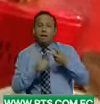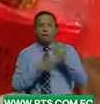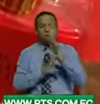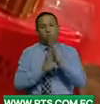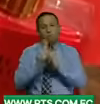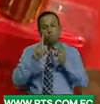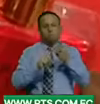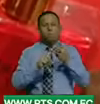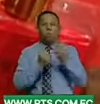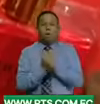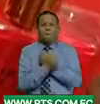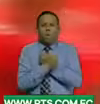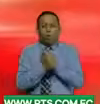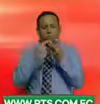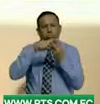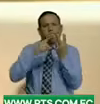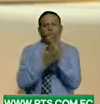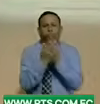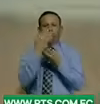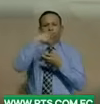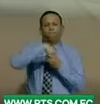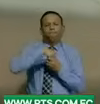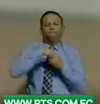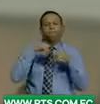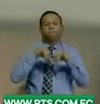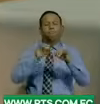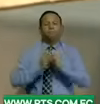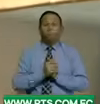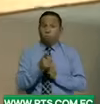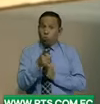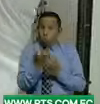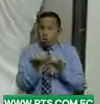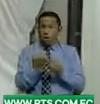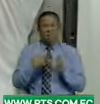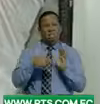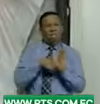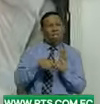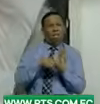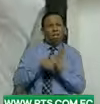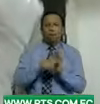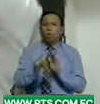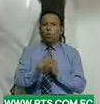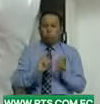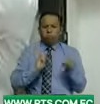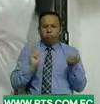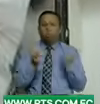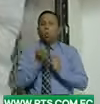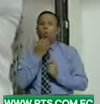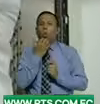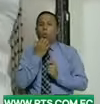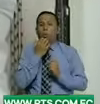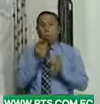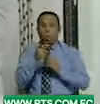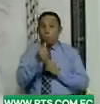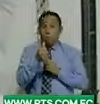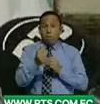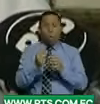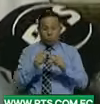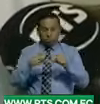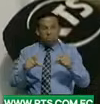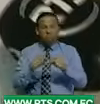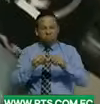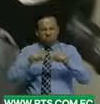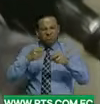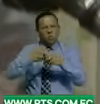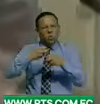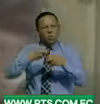y amor reinen en mi hogar. Si desea limpiar las malas energías, puede ahumar su casa u oficina con palo santo.